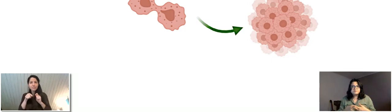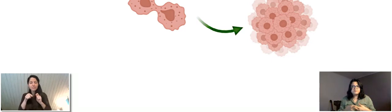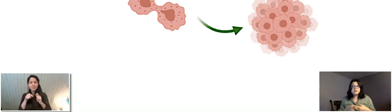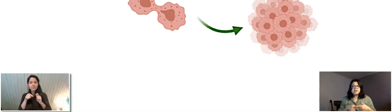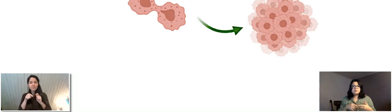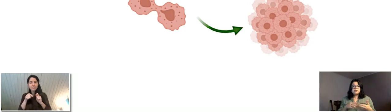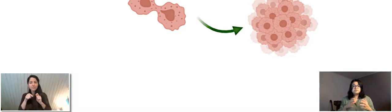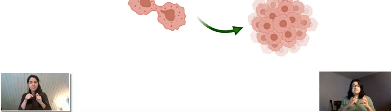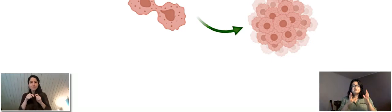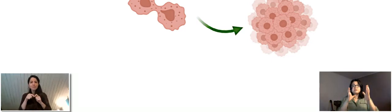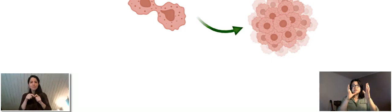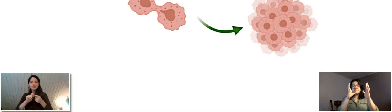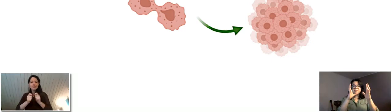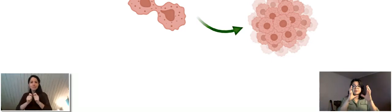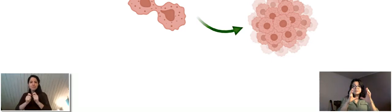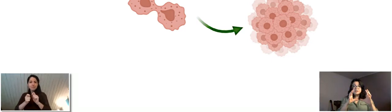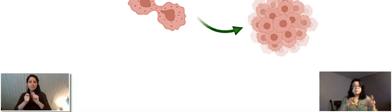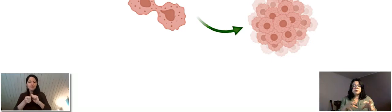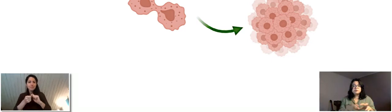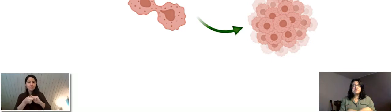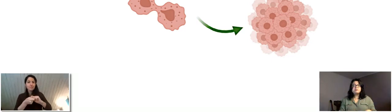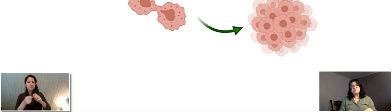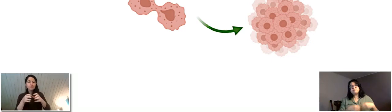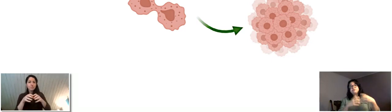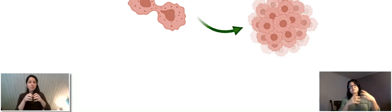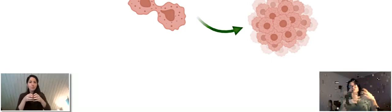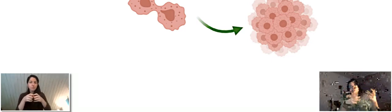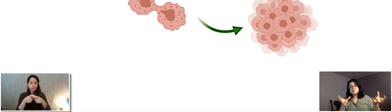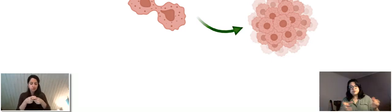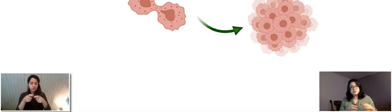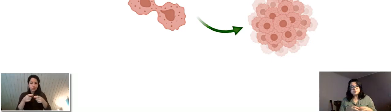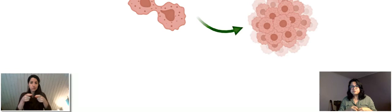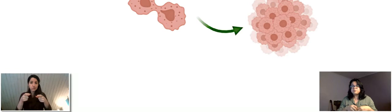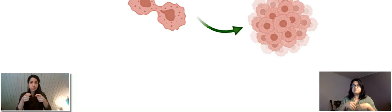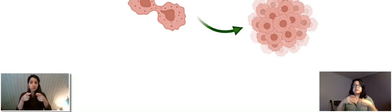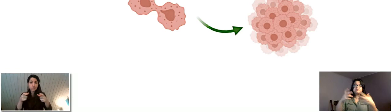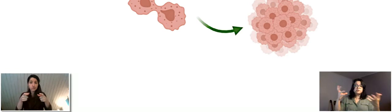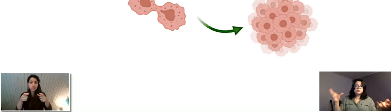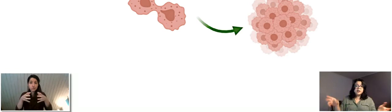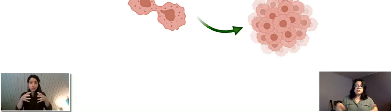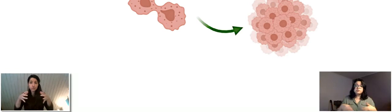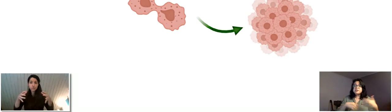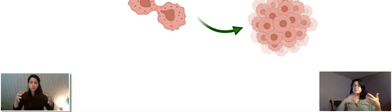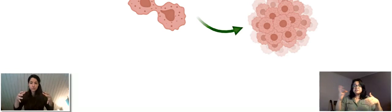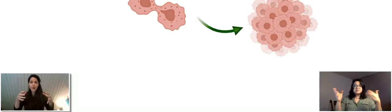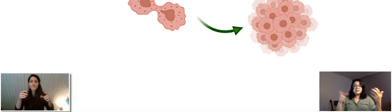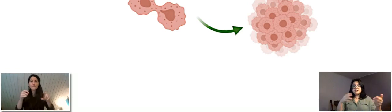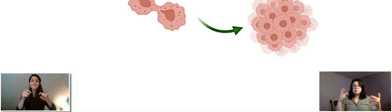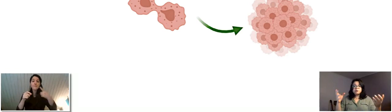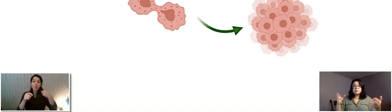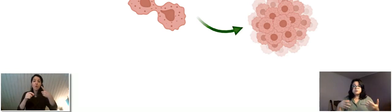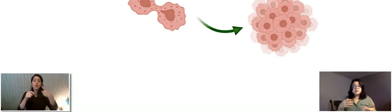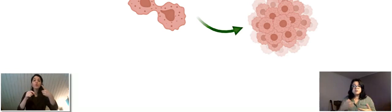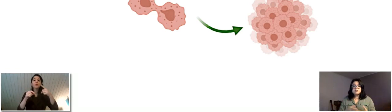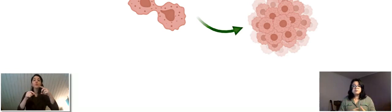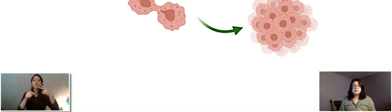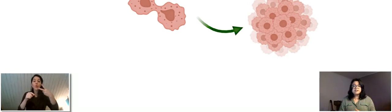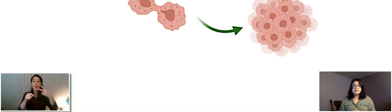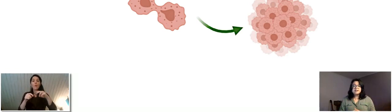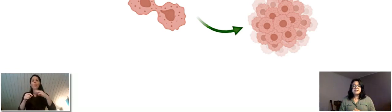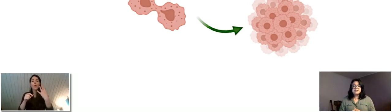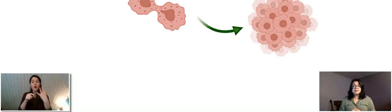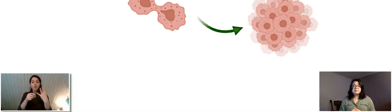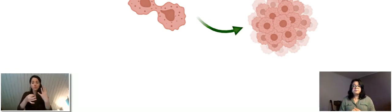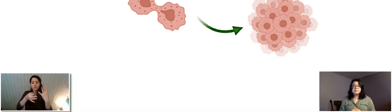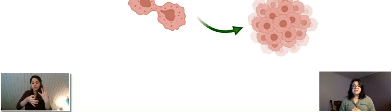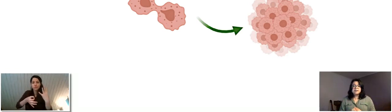frecuencia. Cuando estas células se empiezan a reproducir, primero van a ser 2, después van a ser 4, se sigue reproduciendo de